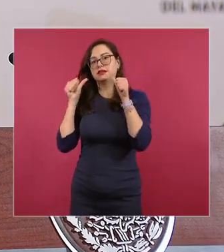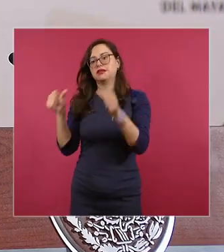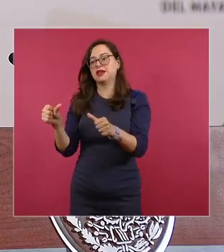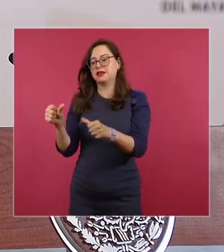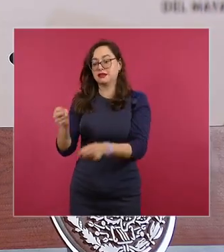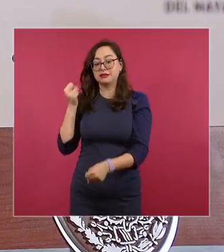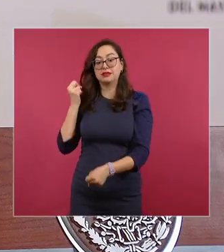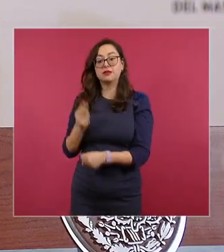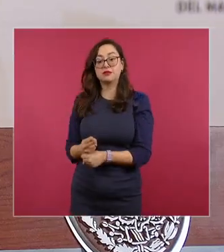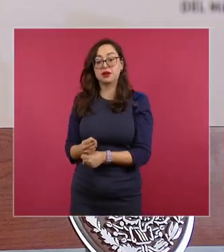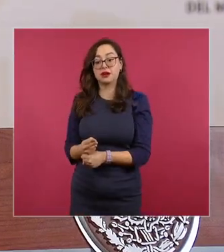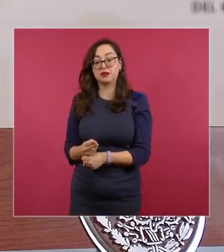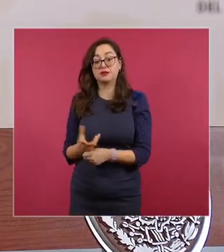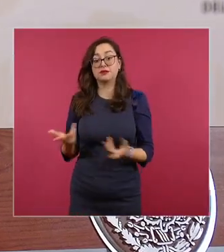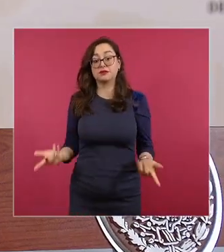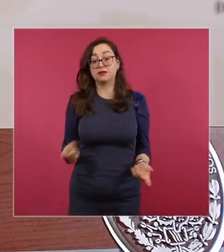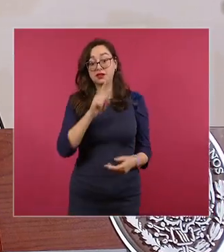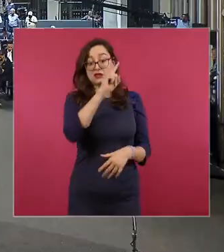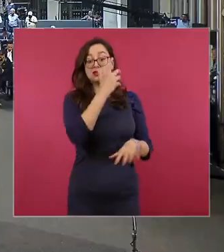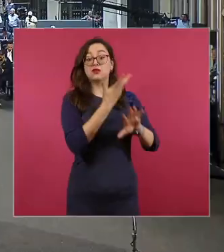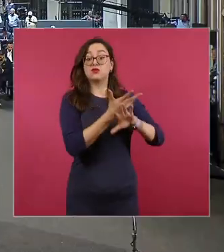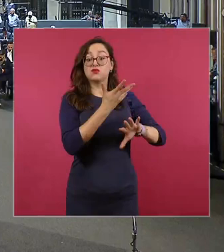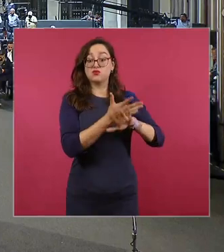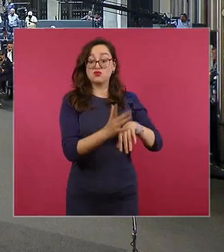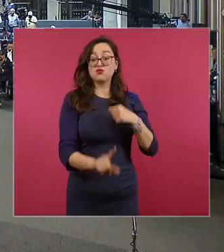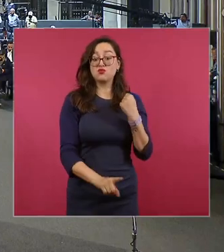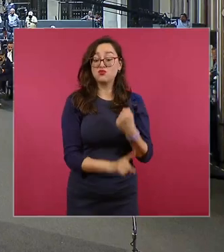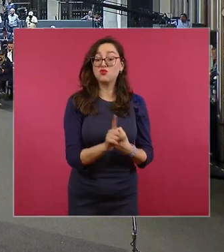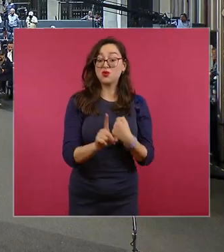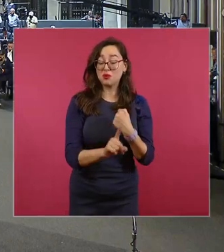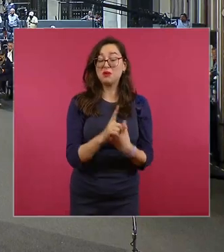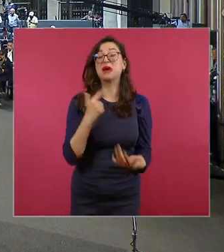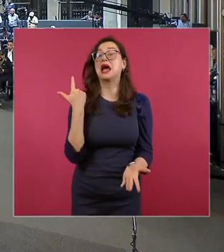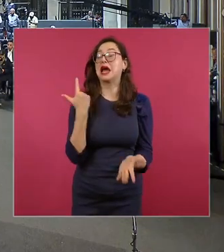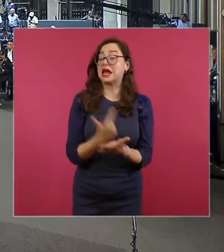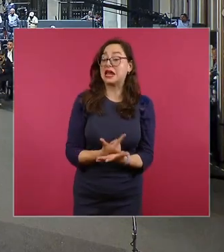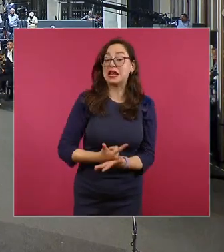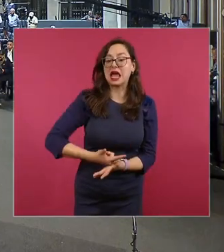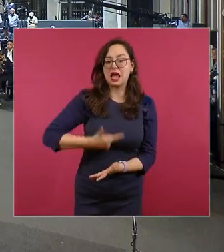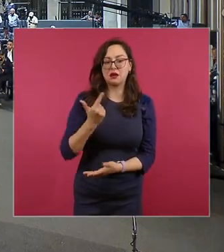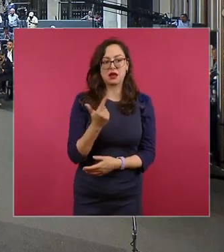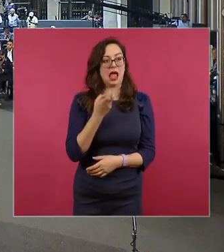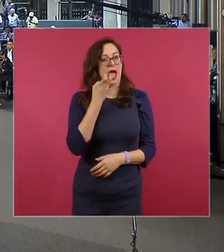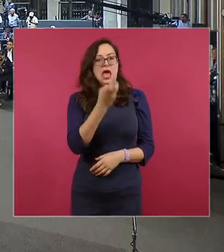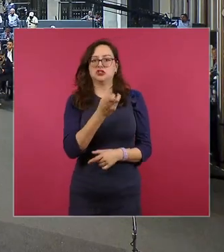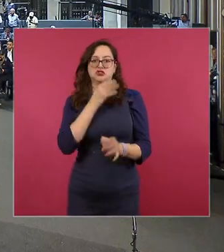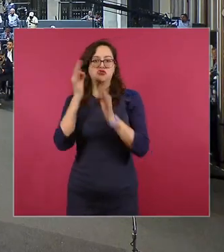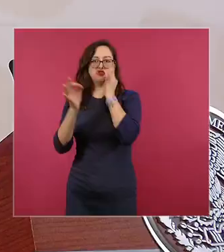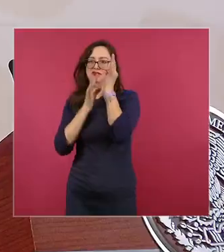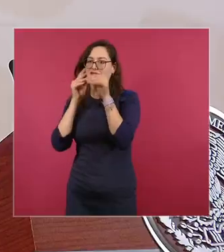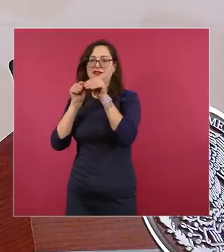Ustedes tienen un problema serio y de eso no lo hago. Eso no está en la agenda,